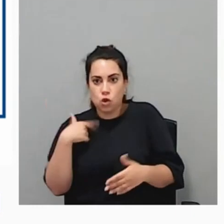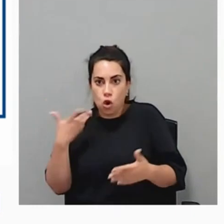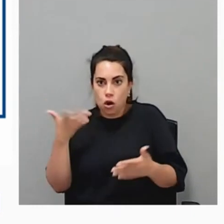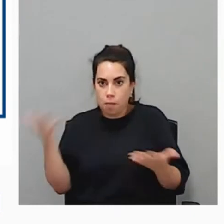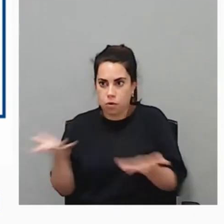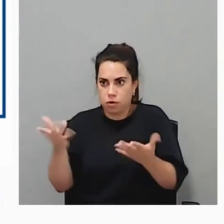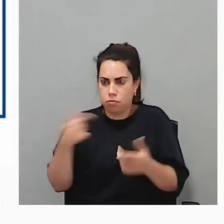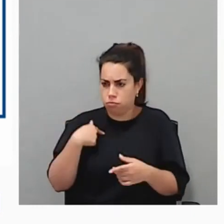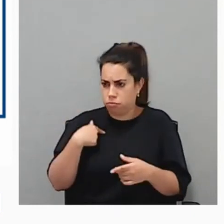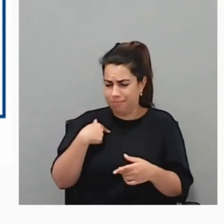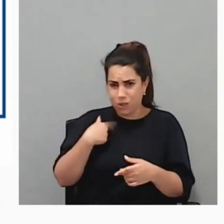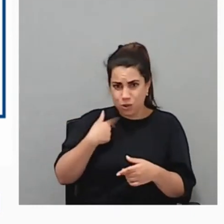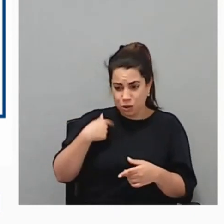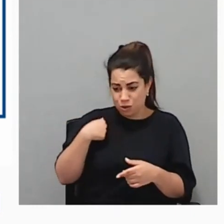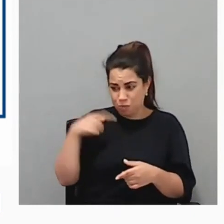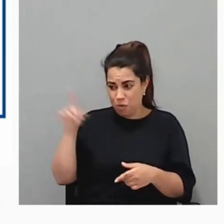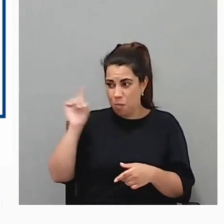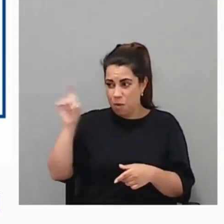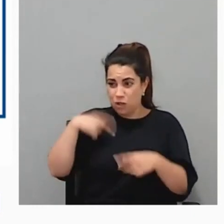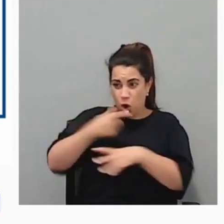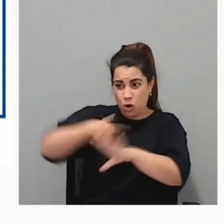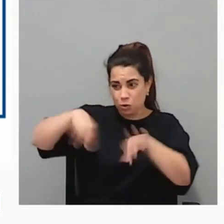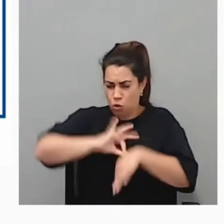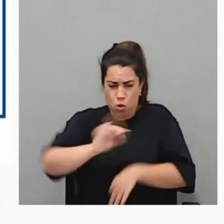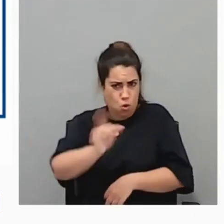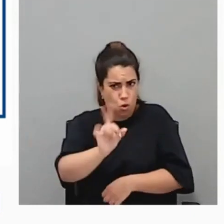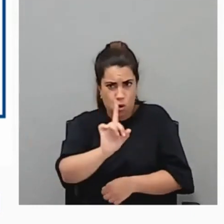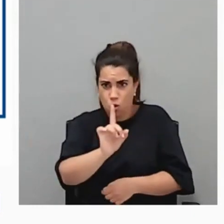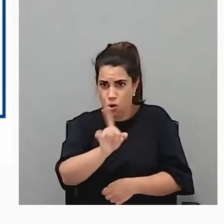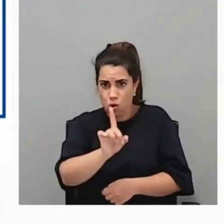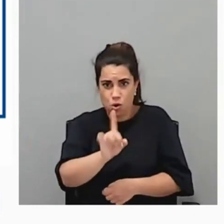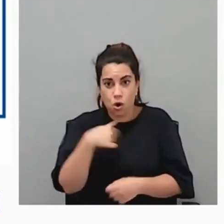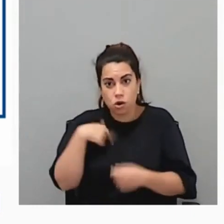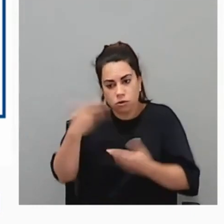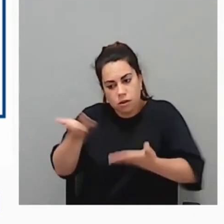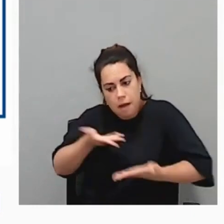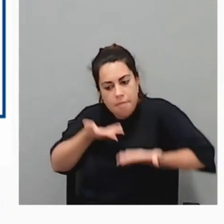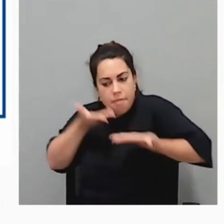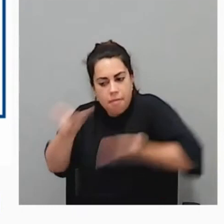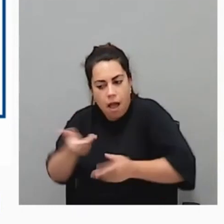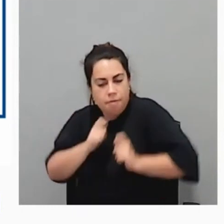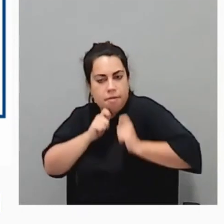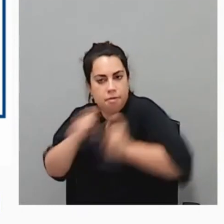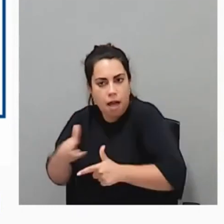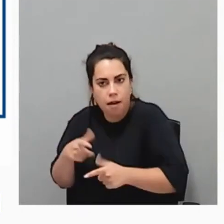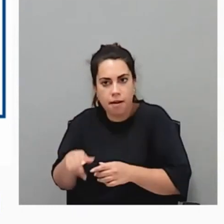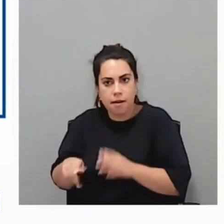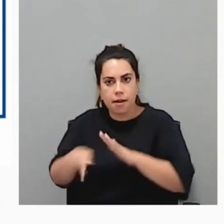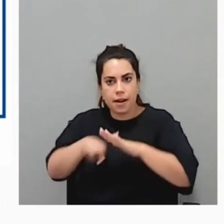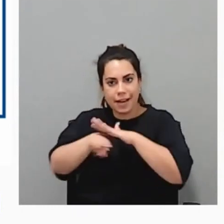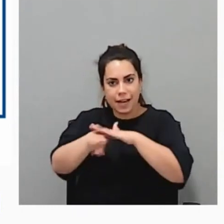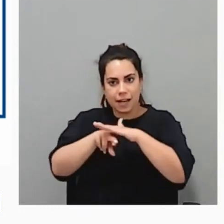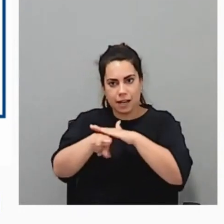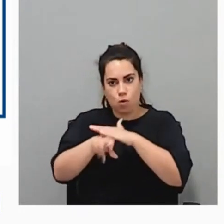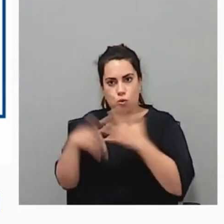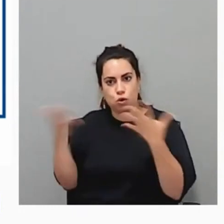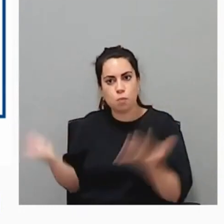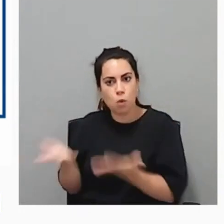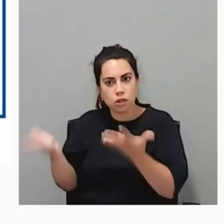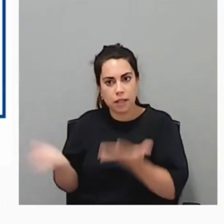sustituimos al profesor en el aprendizaje, sino lo potenciamos. Una vez que el profesor termina de